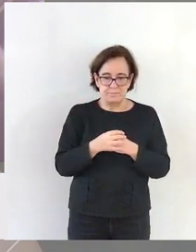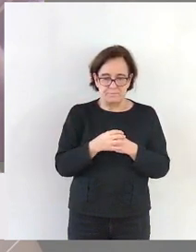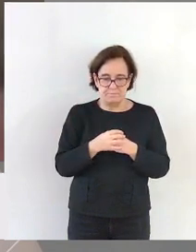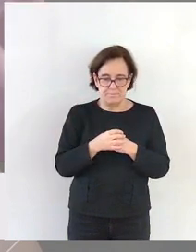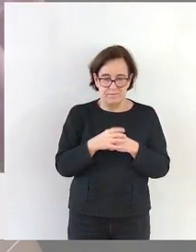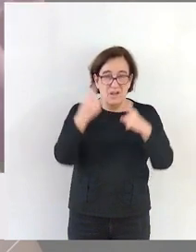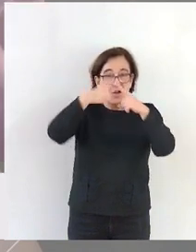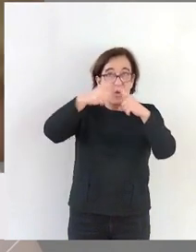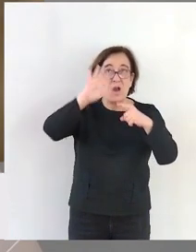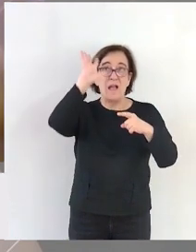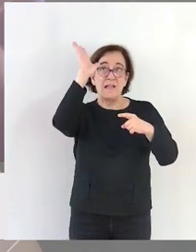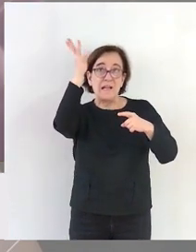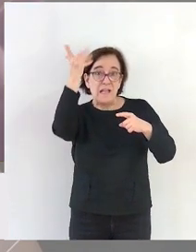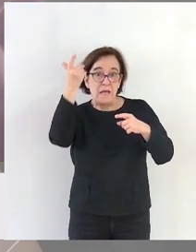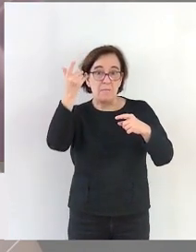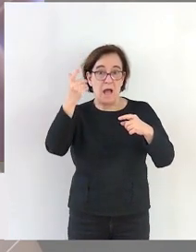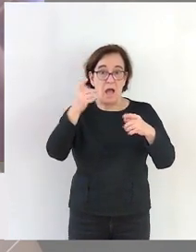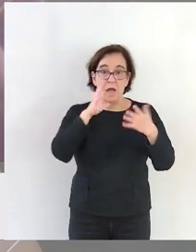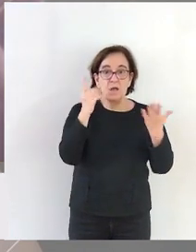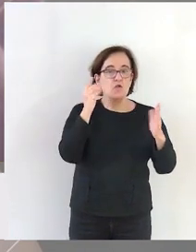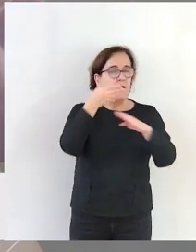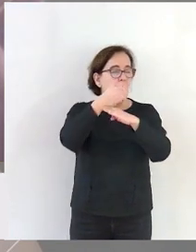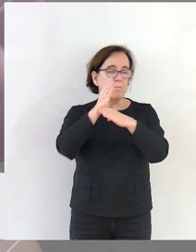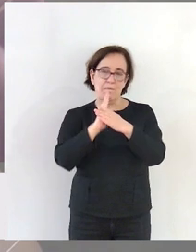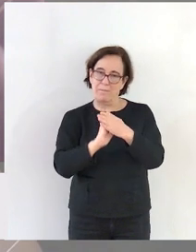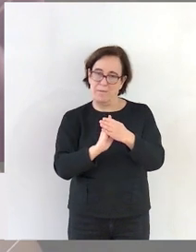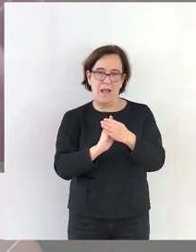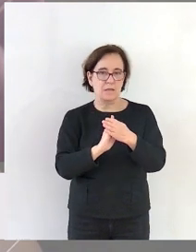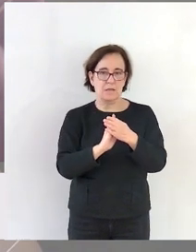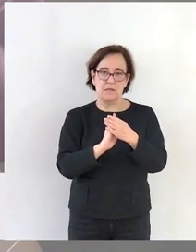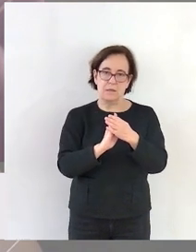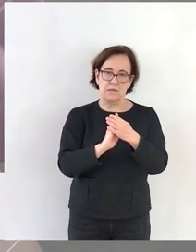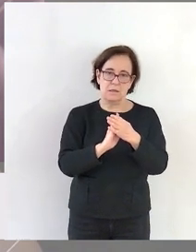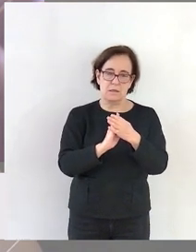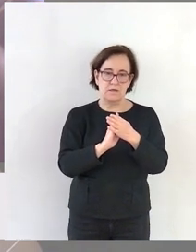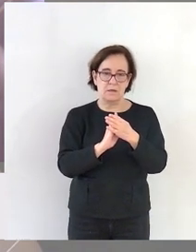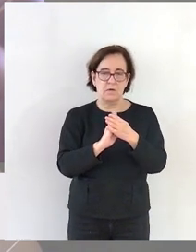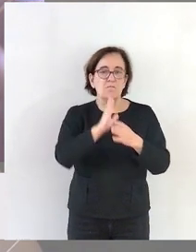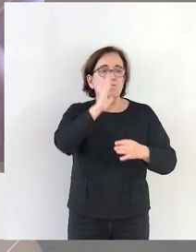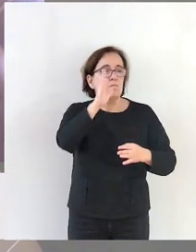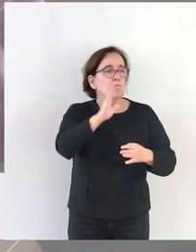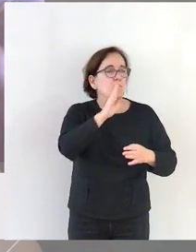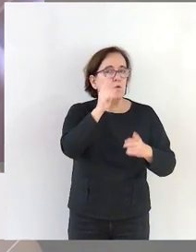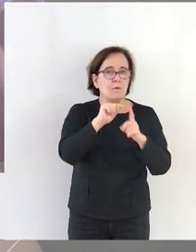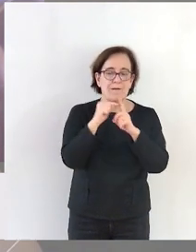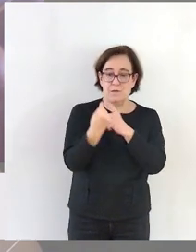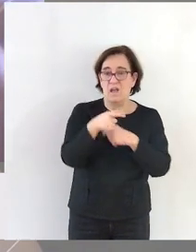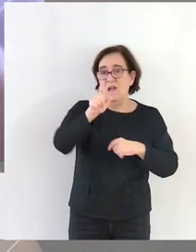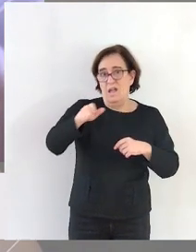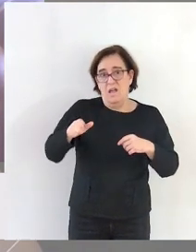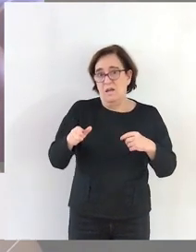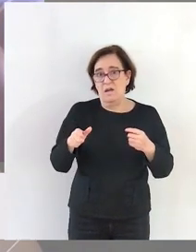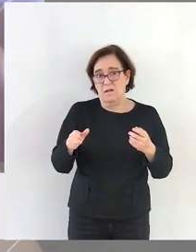eventos climáticos meteorológicos son una parte de las motivos y factores que hacen que la gente